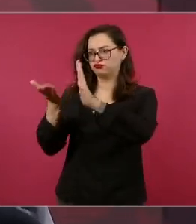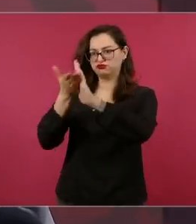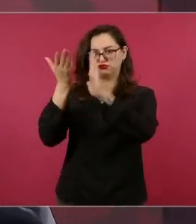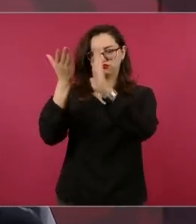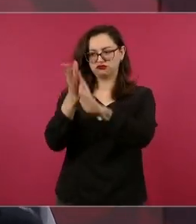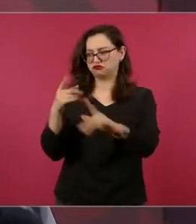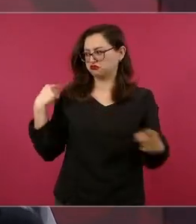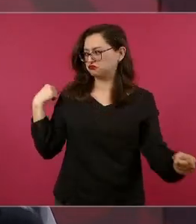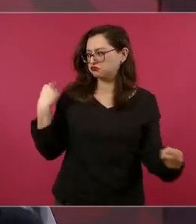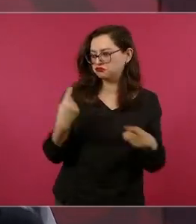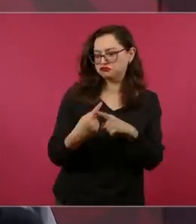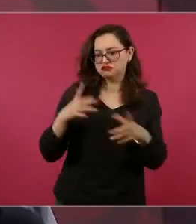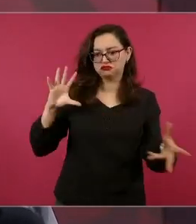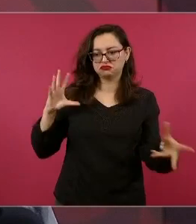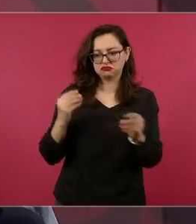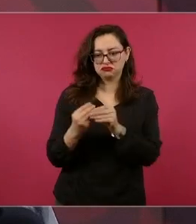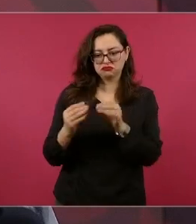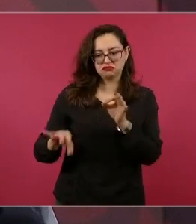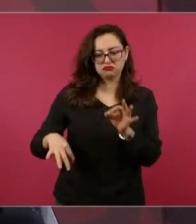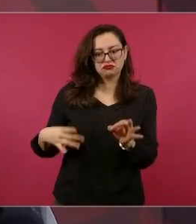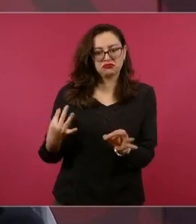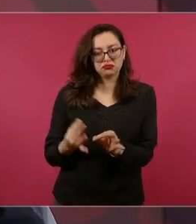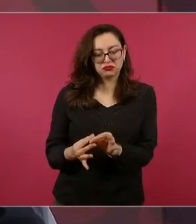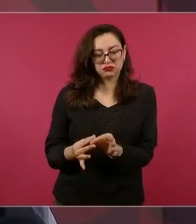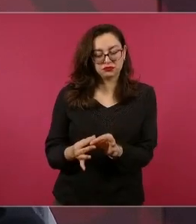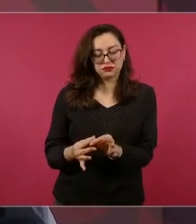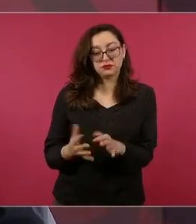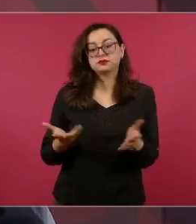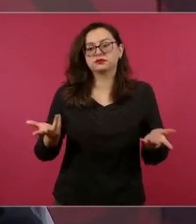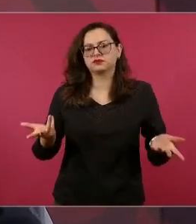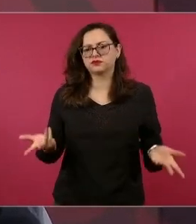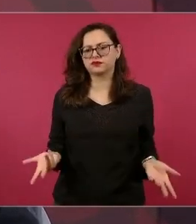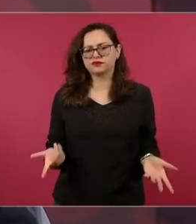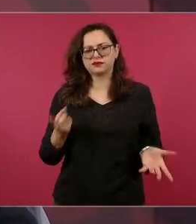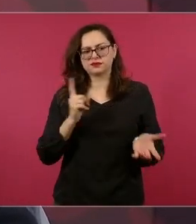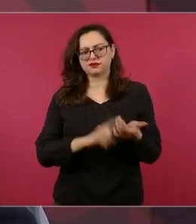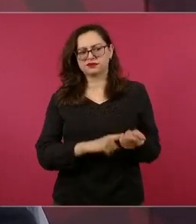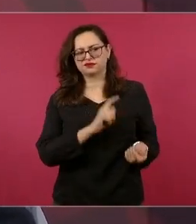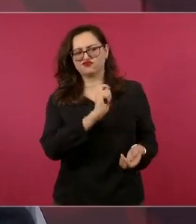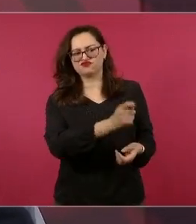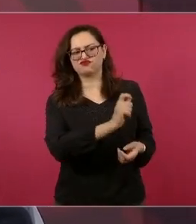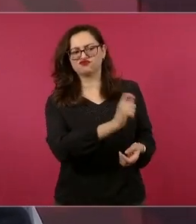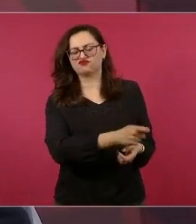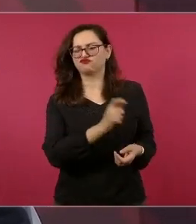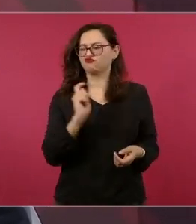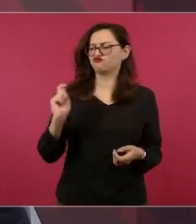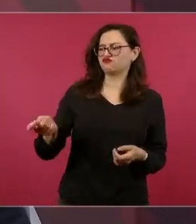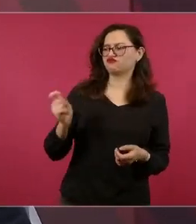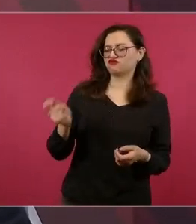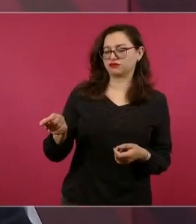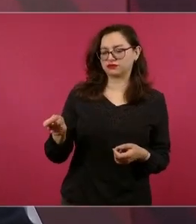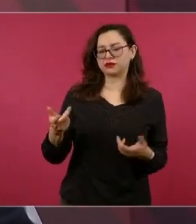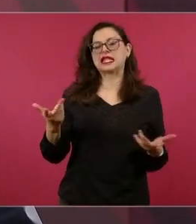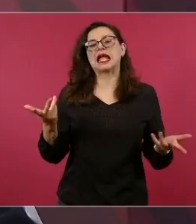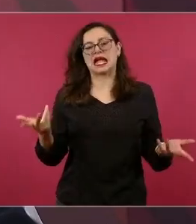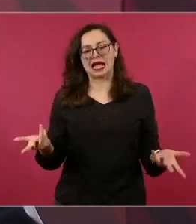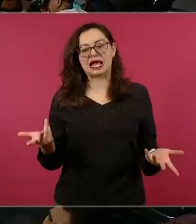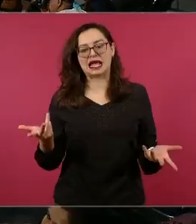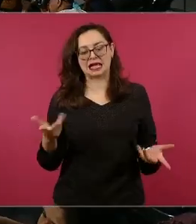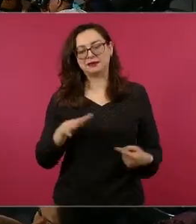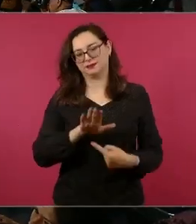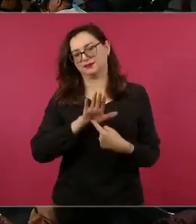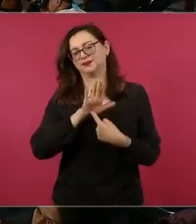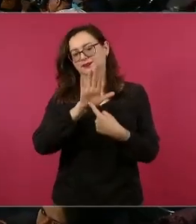conozca, se informe bien. Entonces, nos